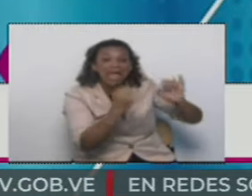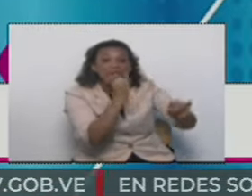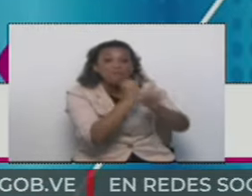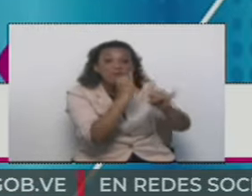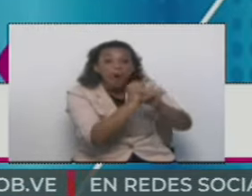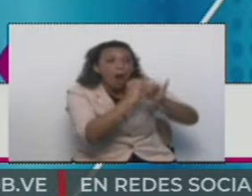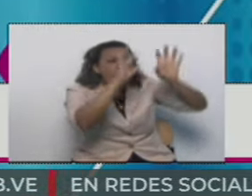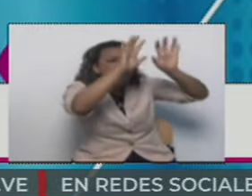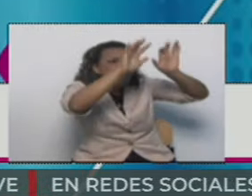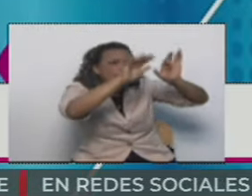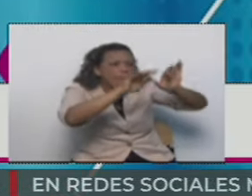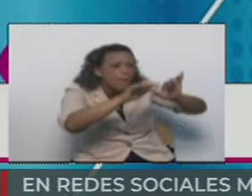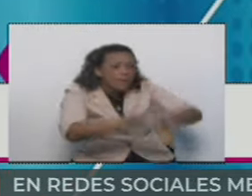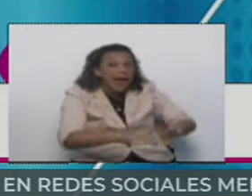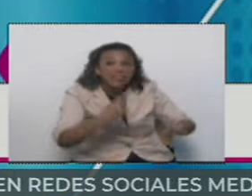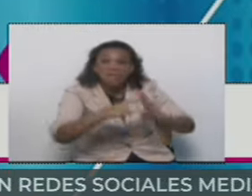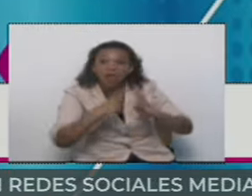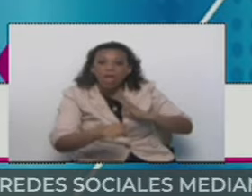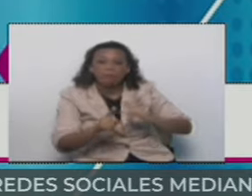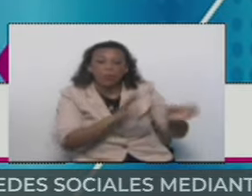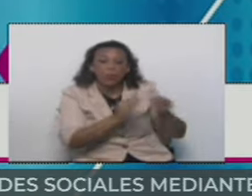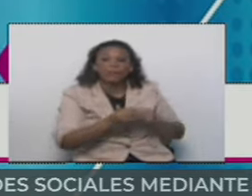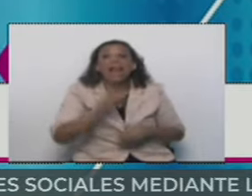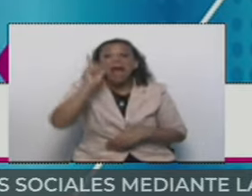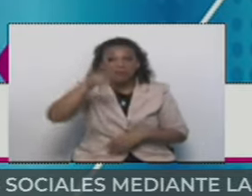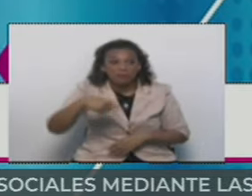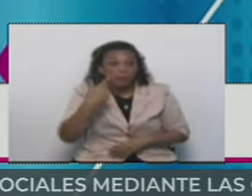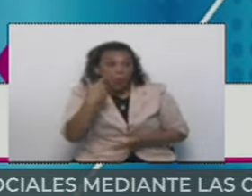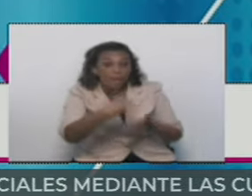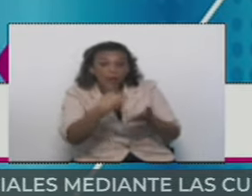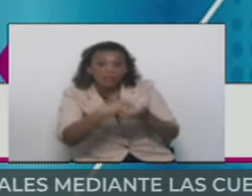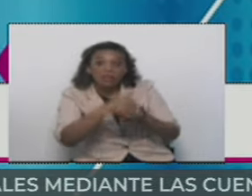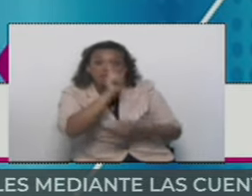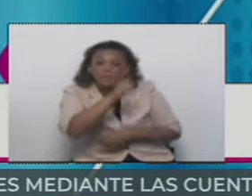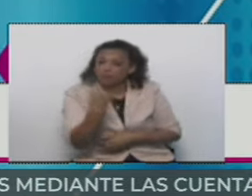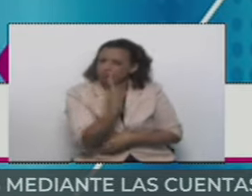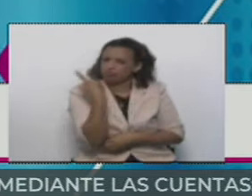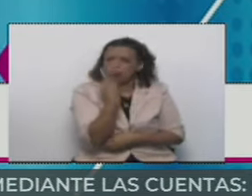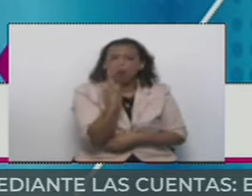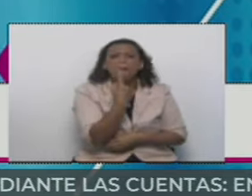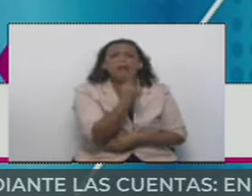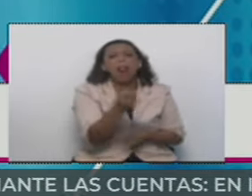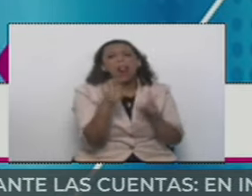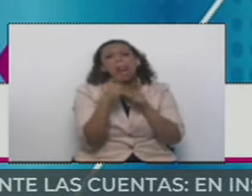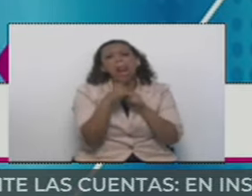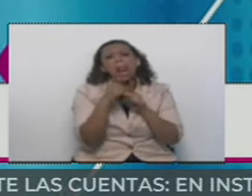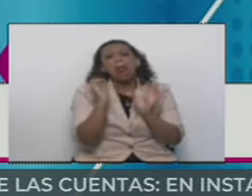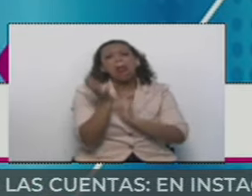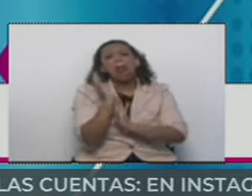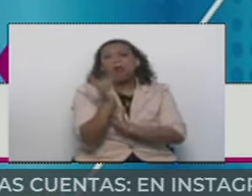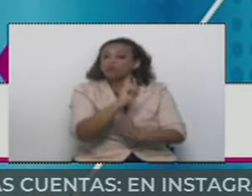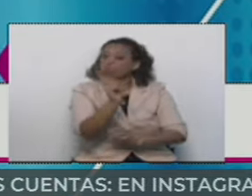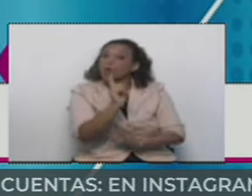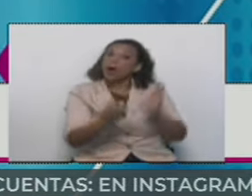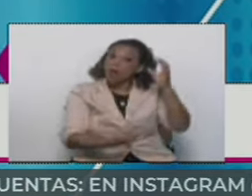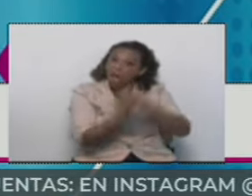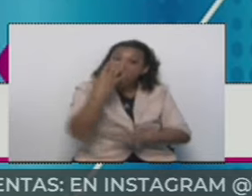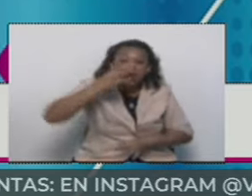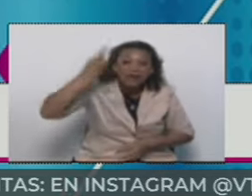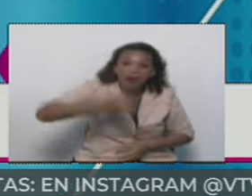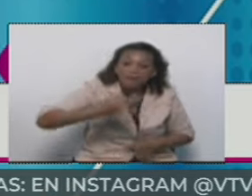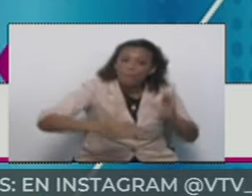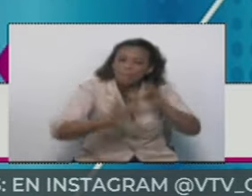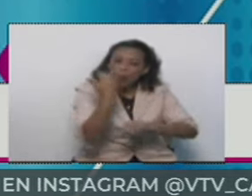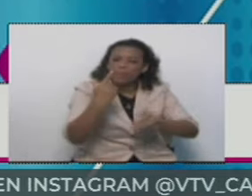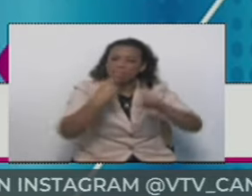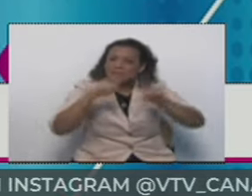de los distintos temas y proyectos en las comunidades. La gente también está planteando que no solamente sea hacer el acá, sino que construir un nuevo método de